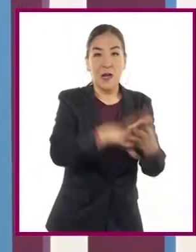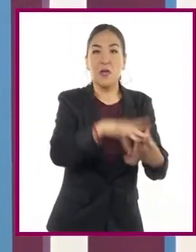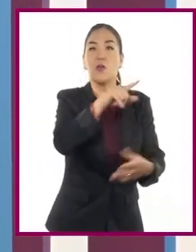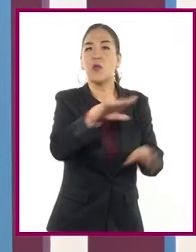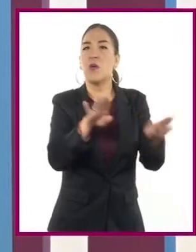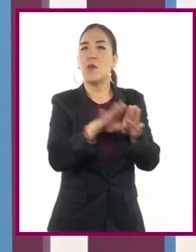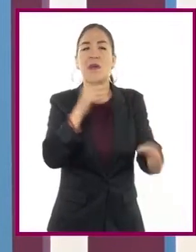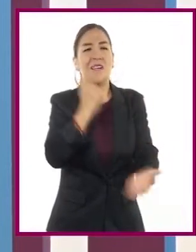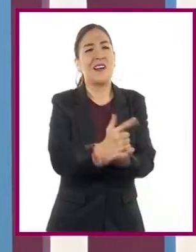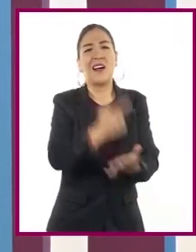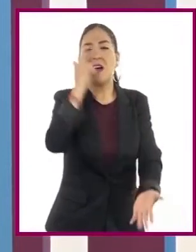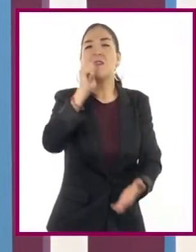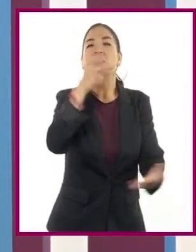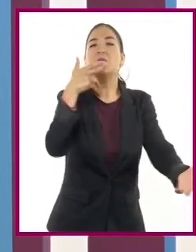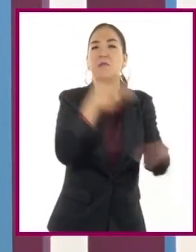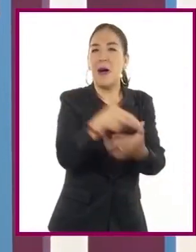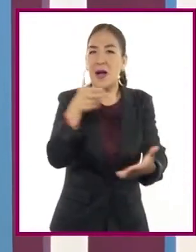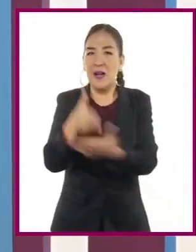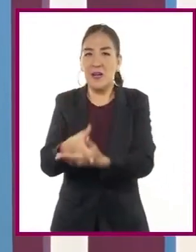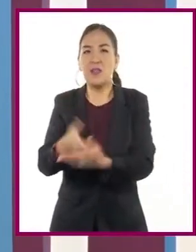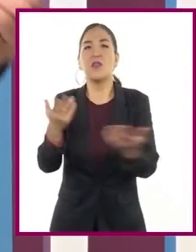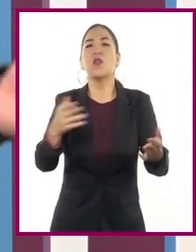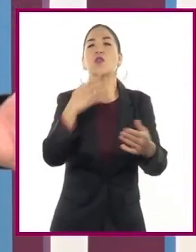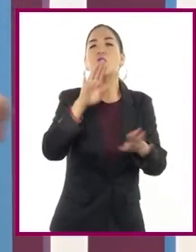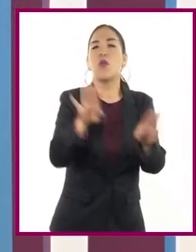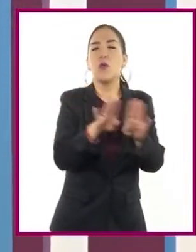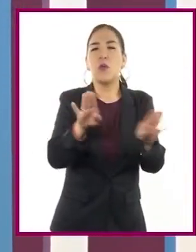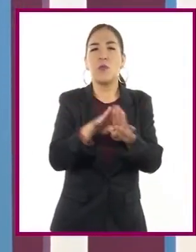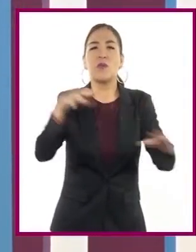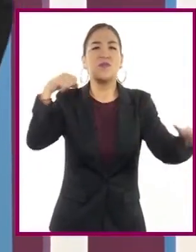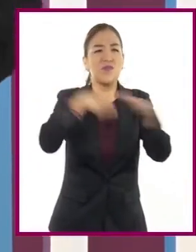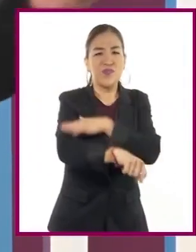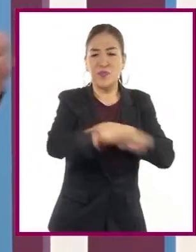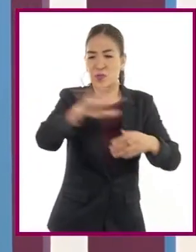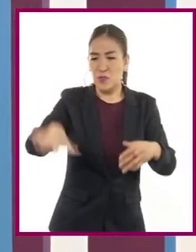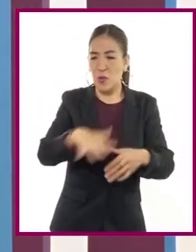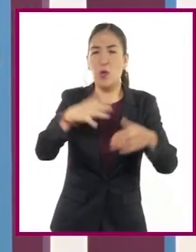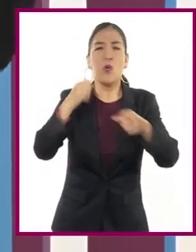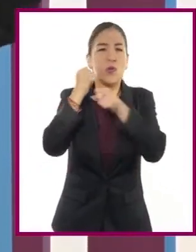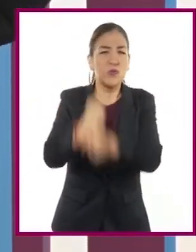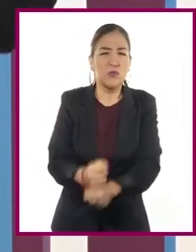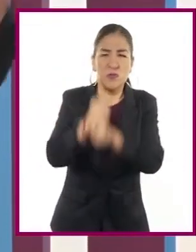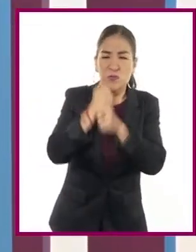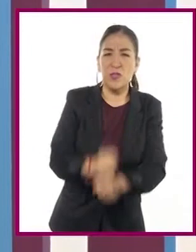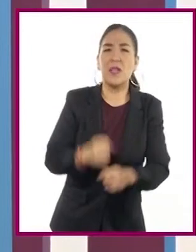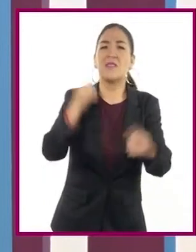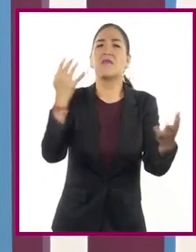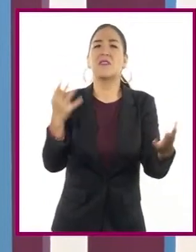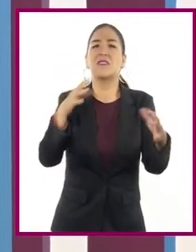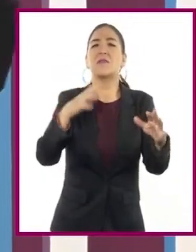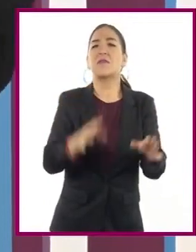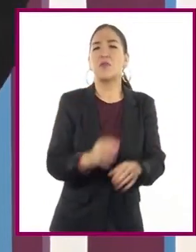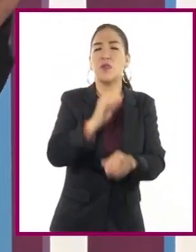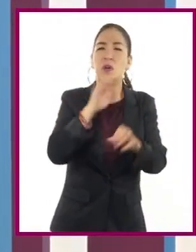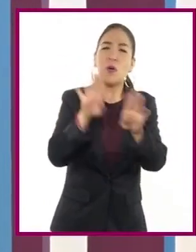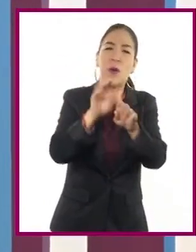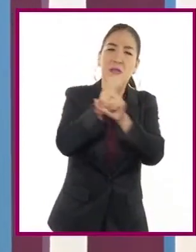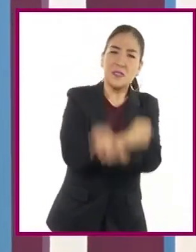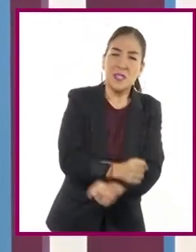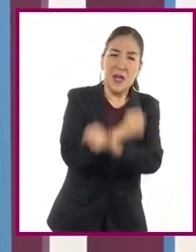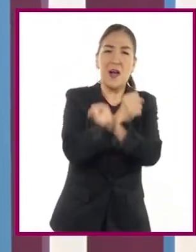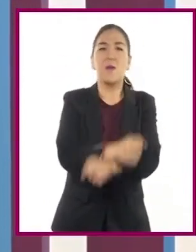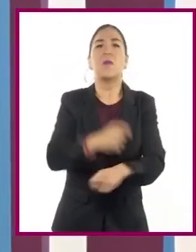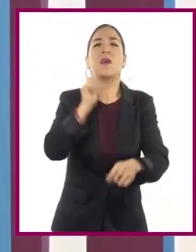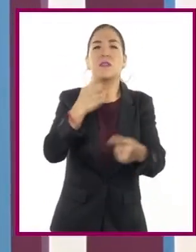graves como genocidio, crímenes contra la humanidad, tortura, secuestro o crímenes de